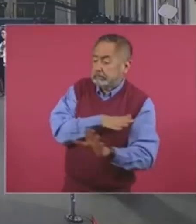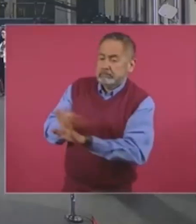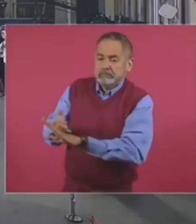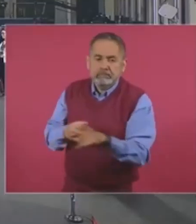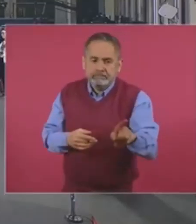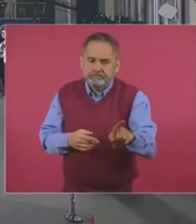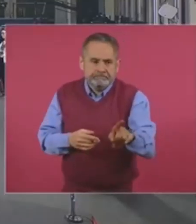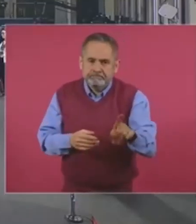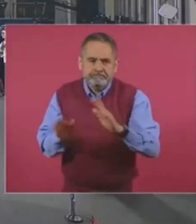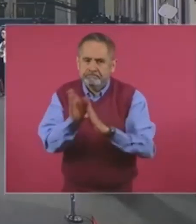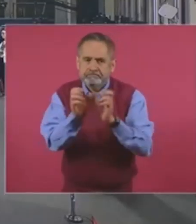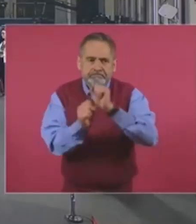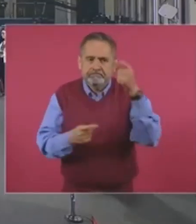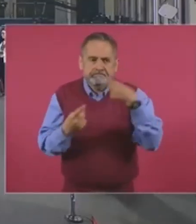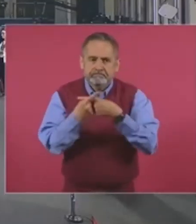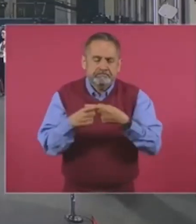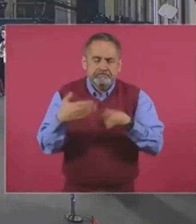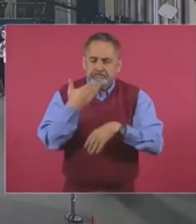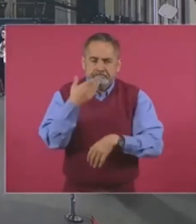contrario a nuestra Constitución.